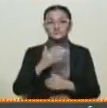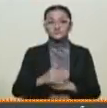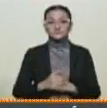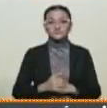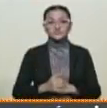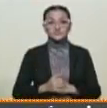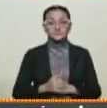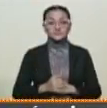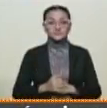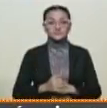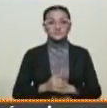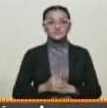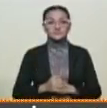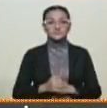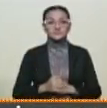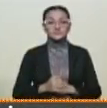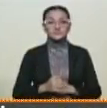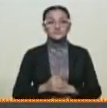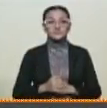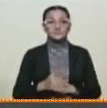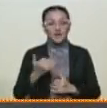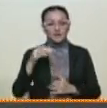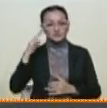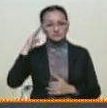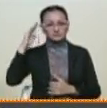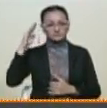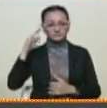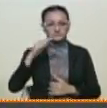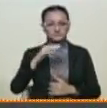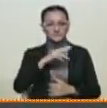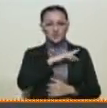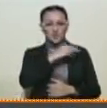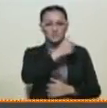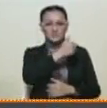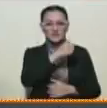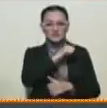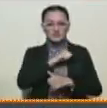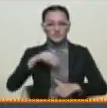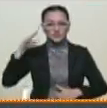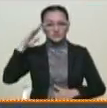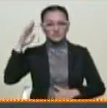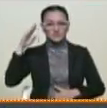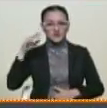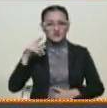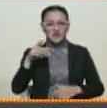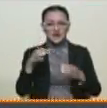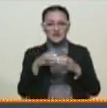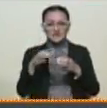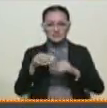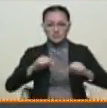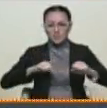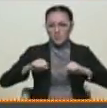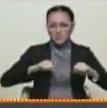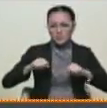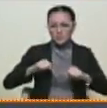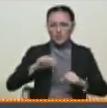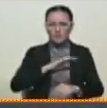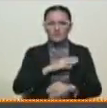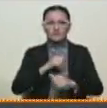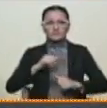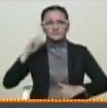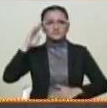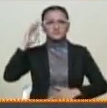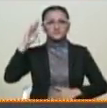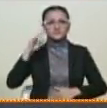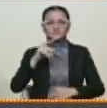la técnica, ¿no? Aquí está nuestro comandante estratégico operacional de la Fuerza Armada, que dirige el equipo operativo de la Fuerza Armada,